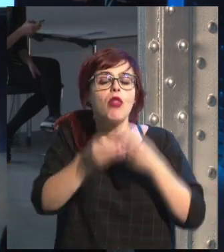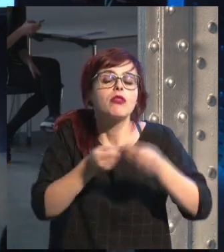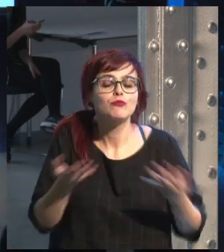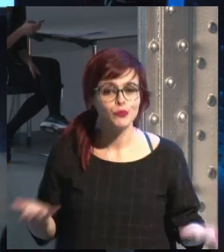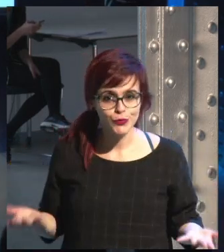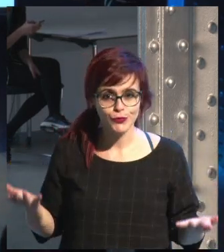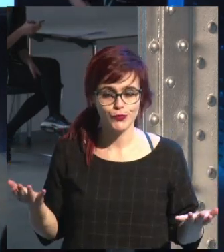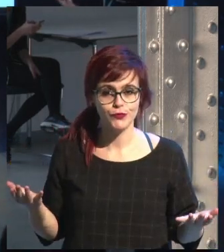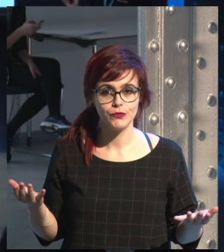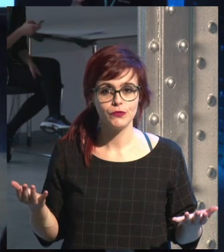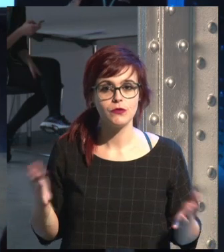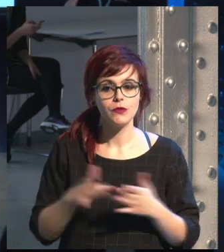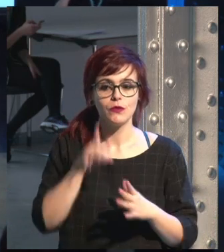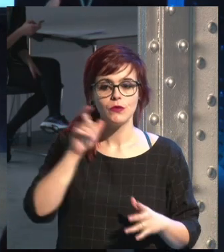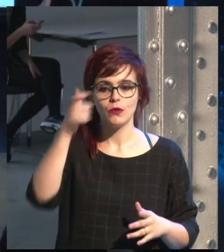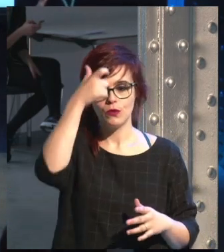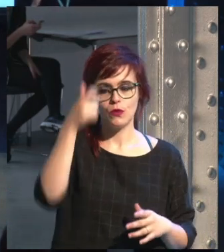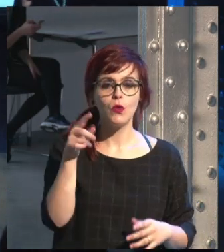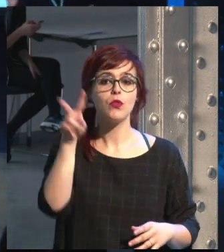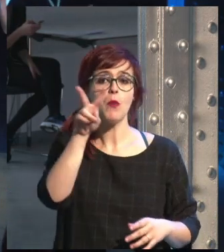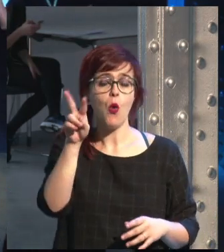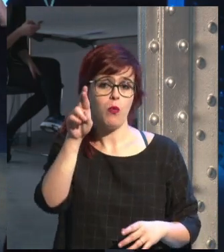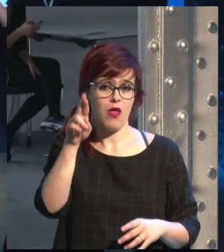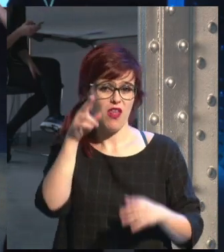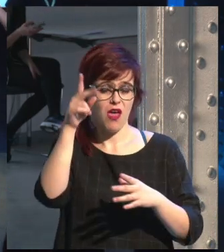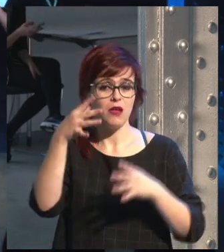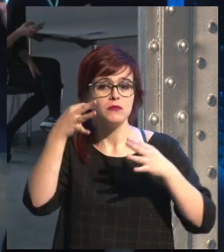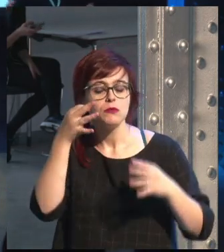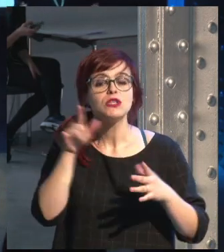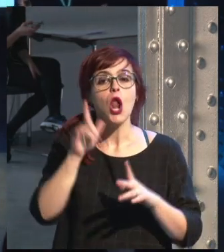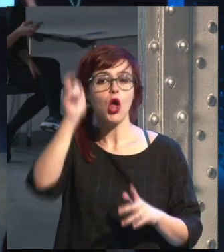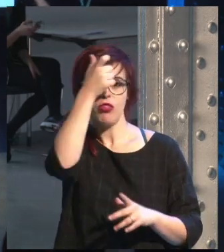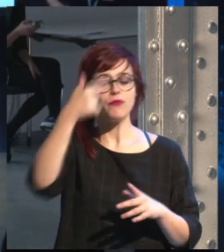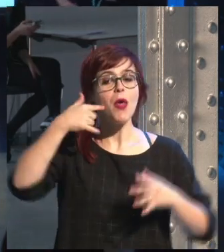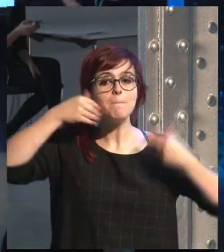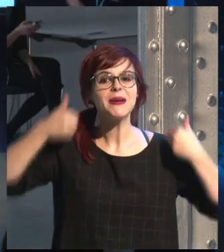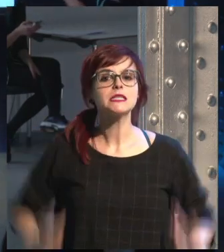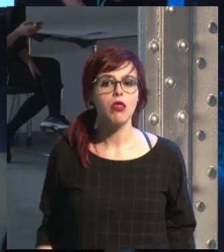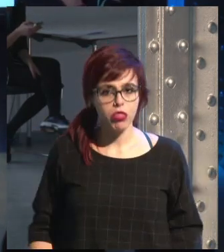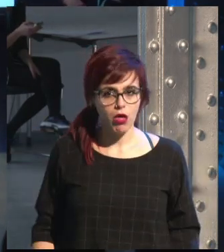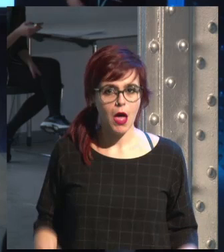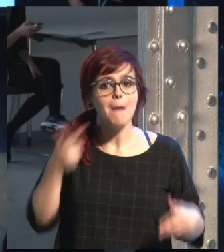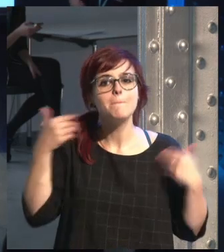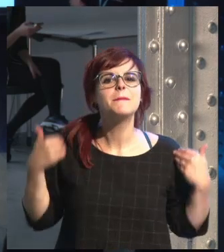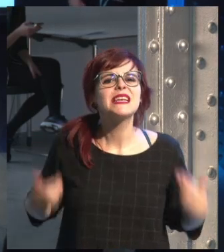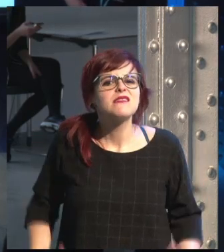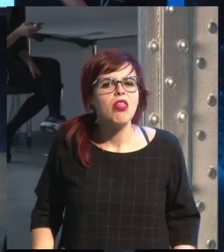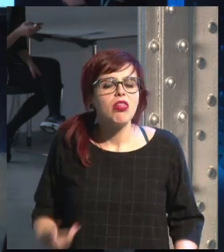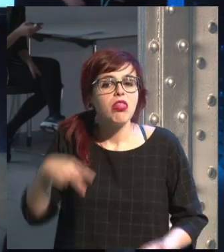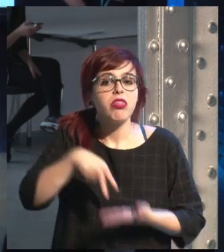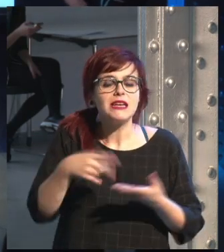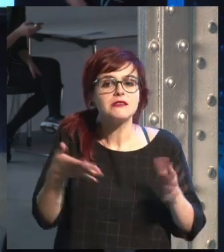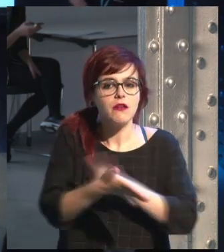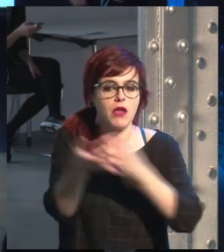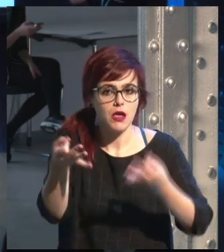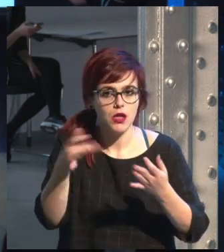Eso, el primer concepto que tenemos que tener claro es el concepto de presencia, ¿no? ¿Qué significa la presencia? Pues es cuando yo me